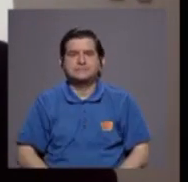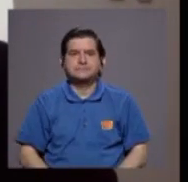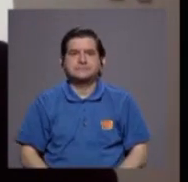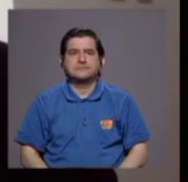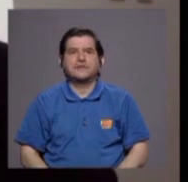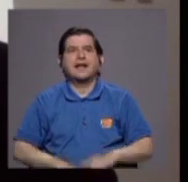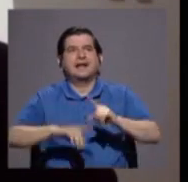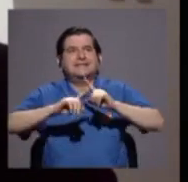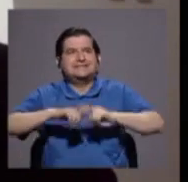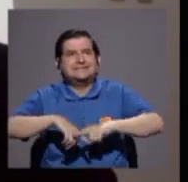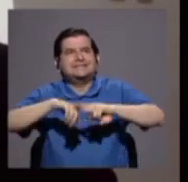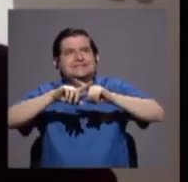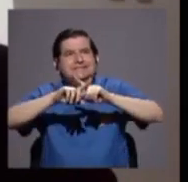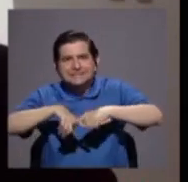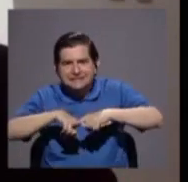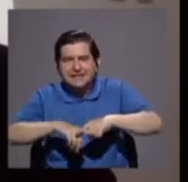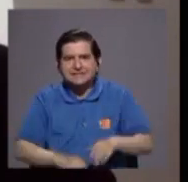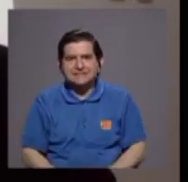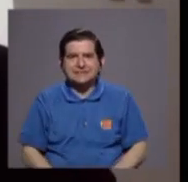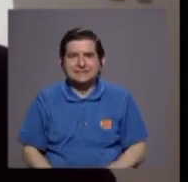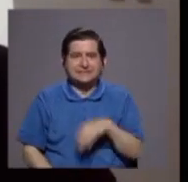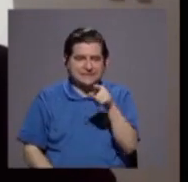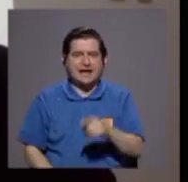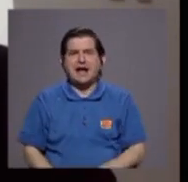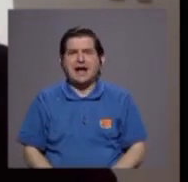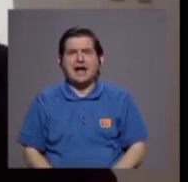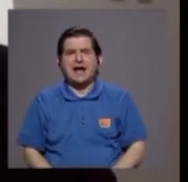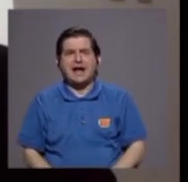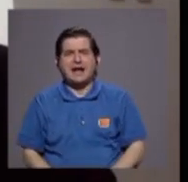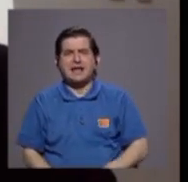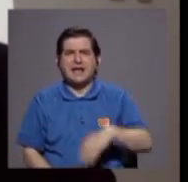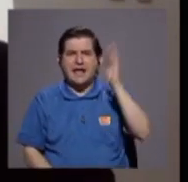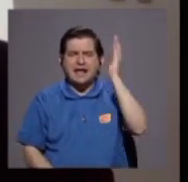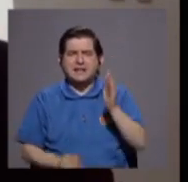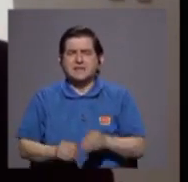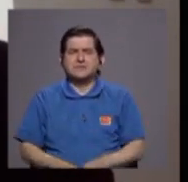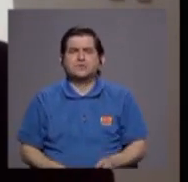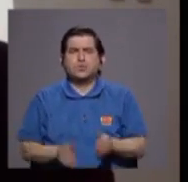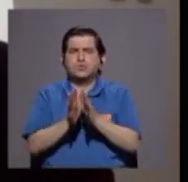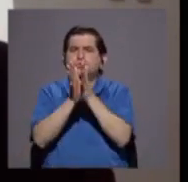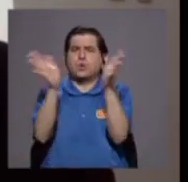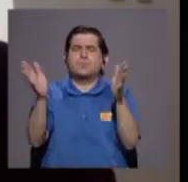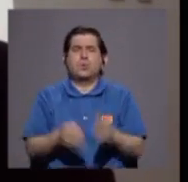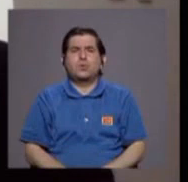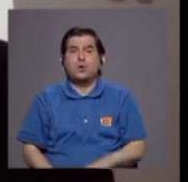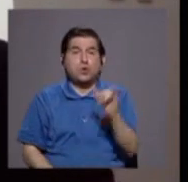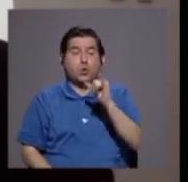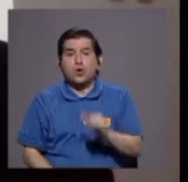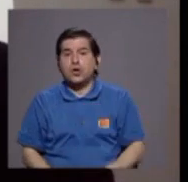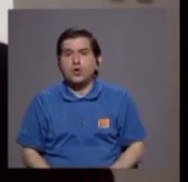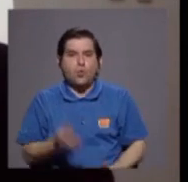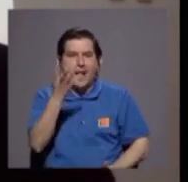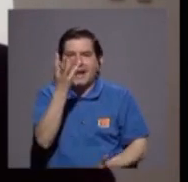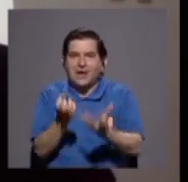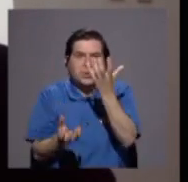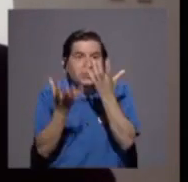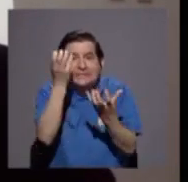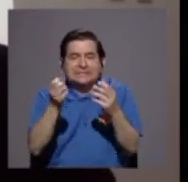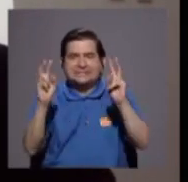una tendencia a inflamar el discurso público y a generar directa